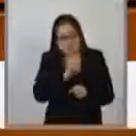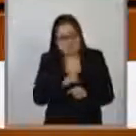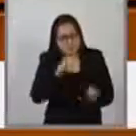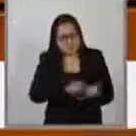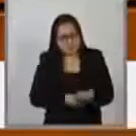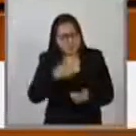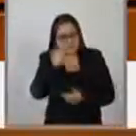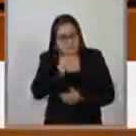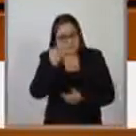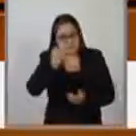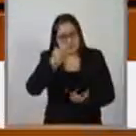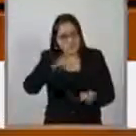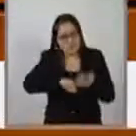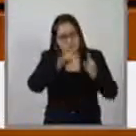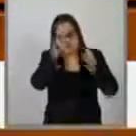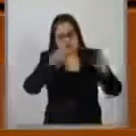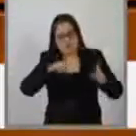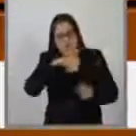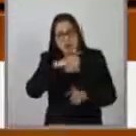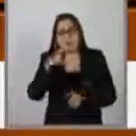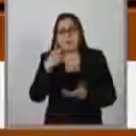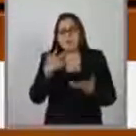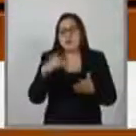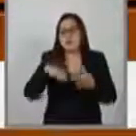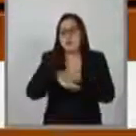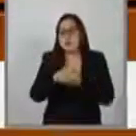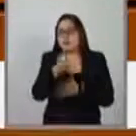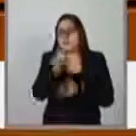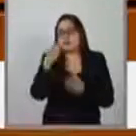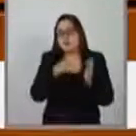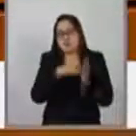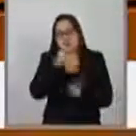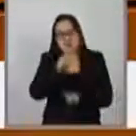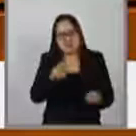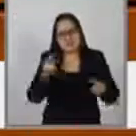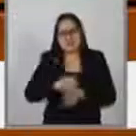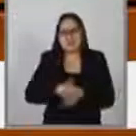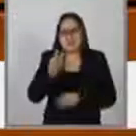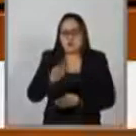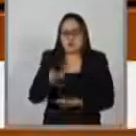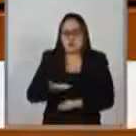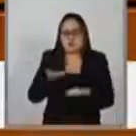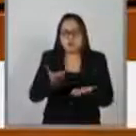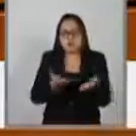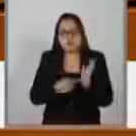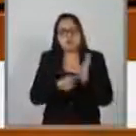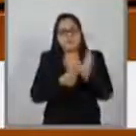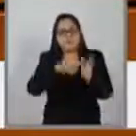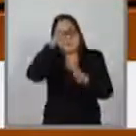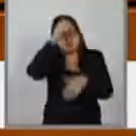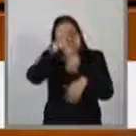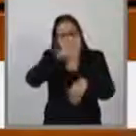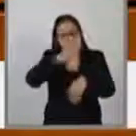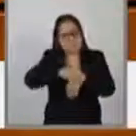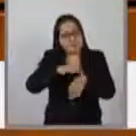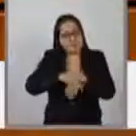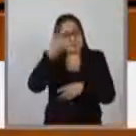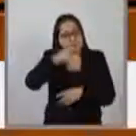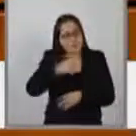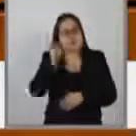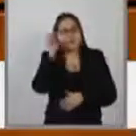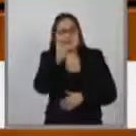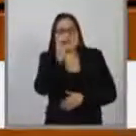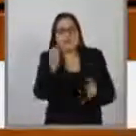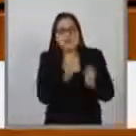país, beneficiando a más de 300,000 niños. Por ello, pongo a su consideración del presente un punto de acuerdo por el que se